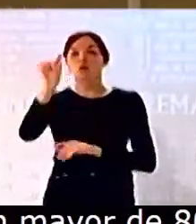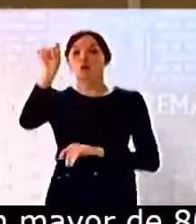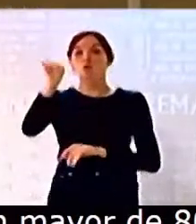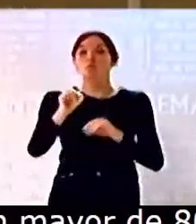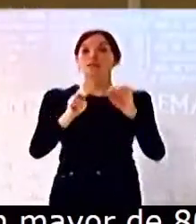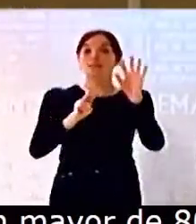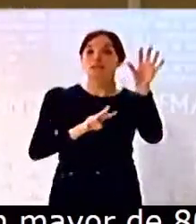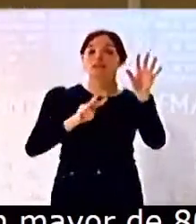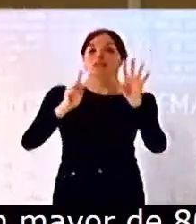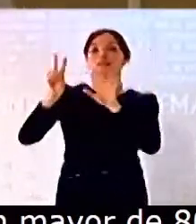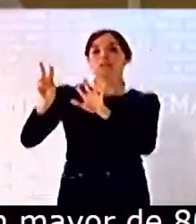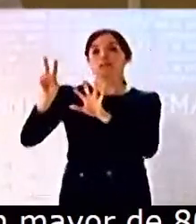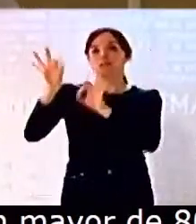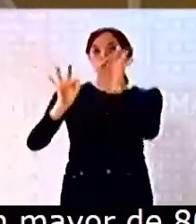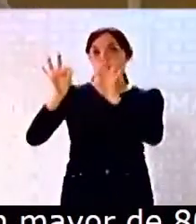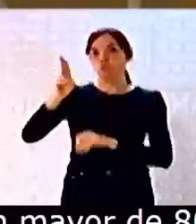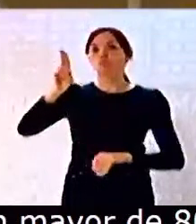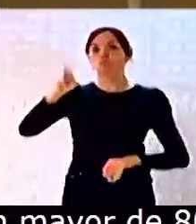65,77%.